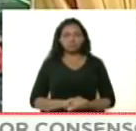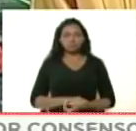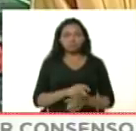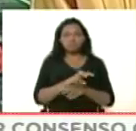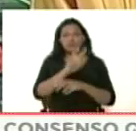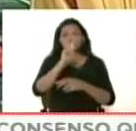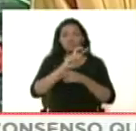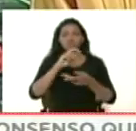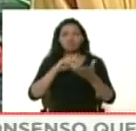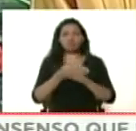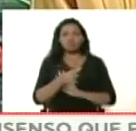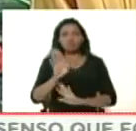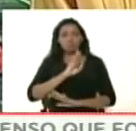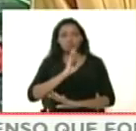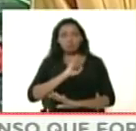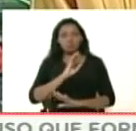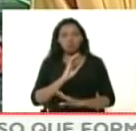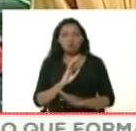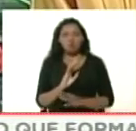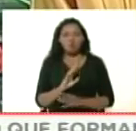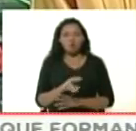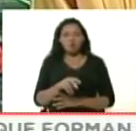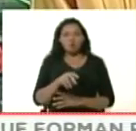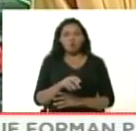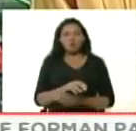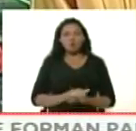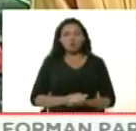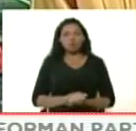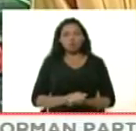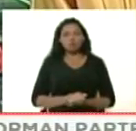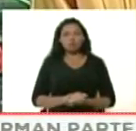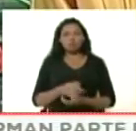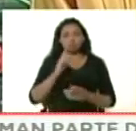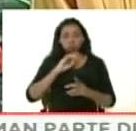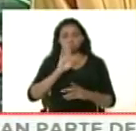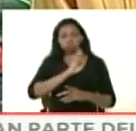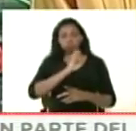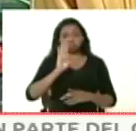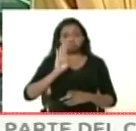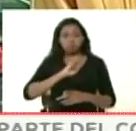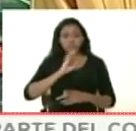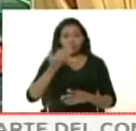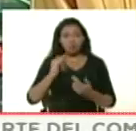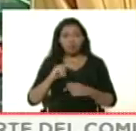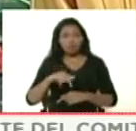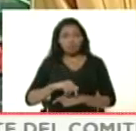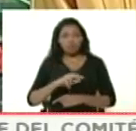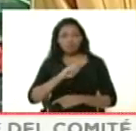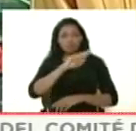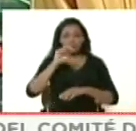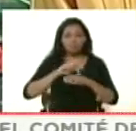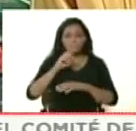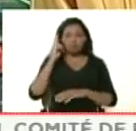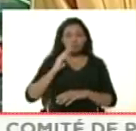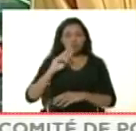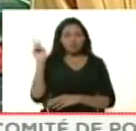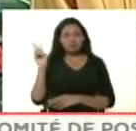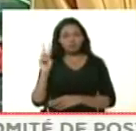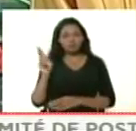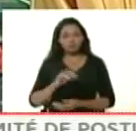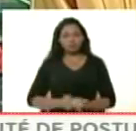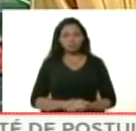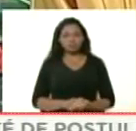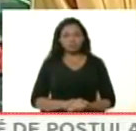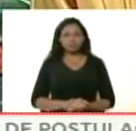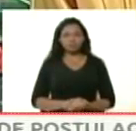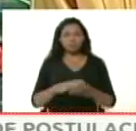como raza caballo criollo, y lo declaro como patrimonio genético de la República Bolivariana de Venezuela.